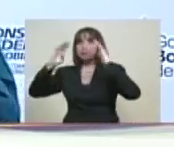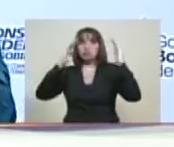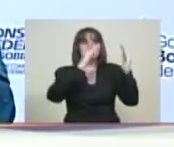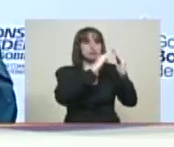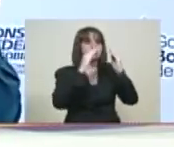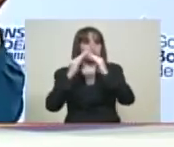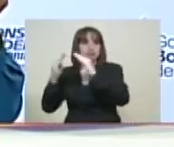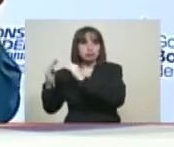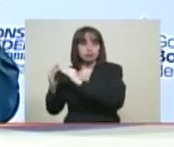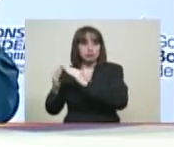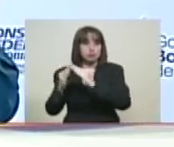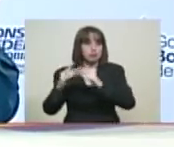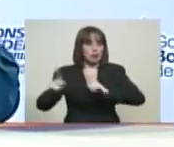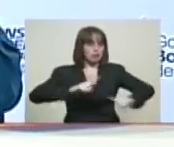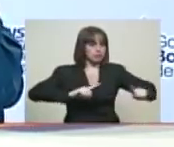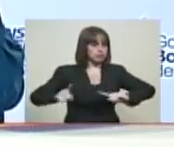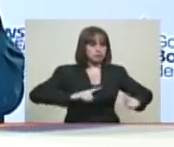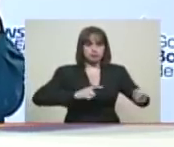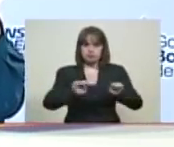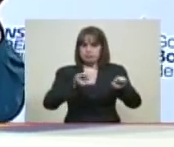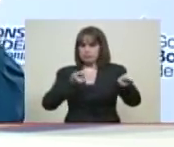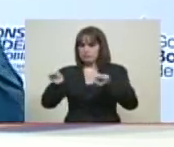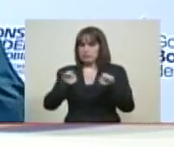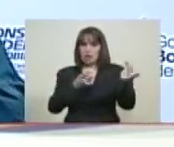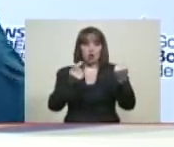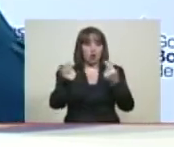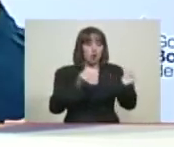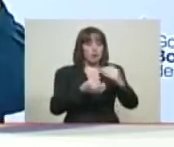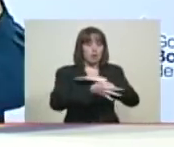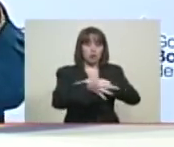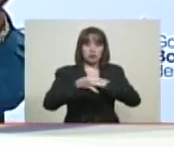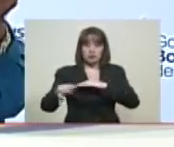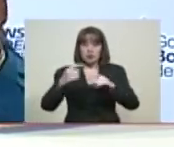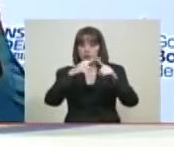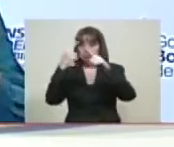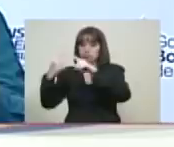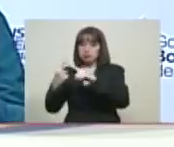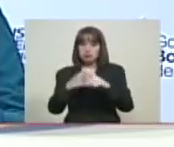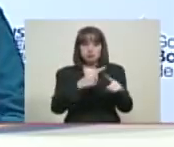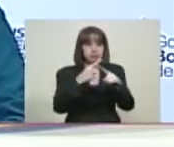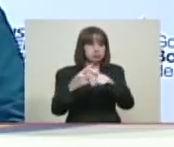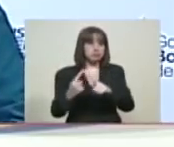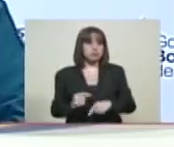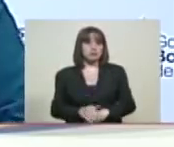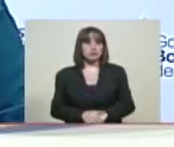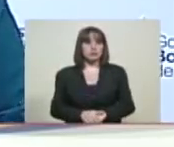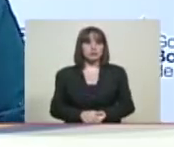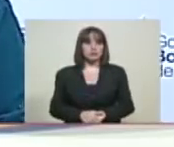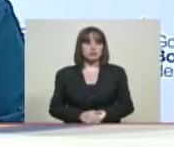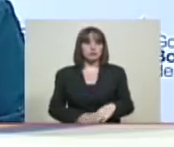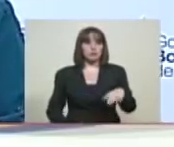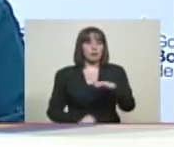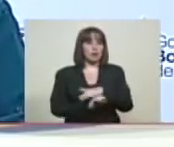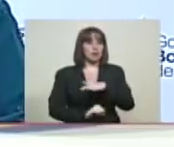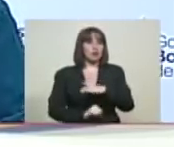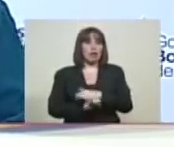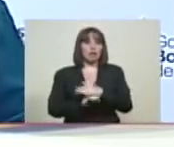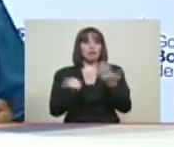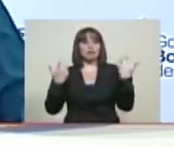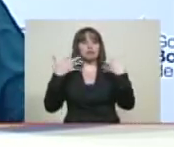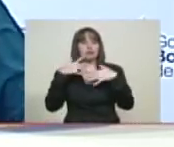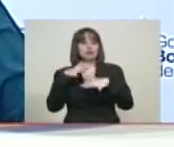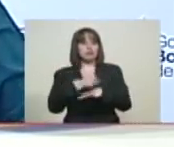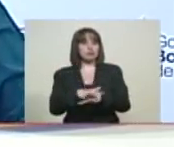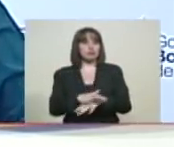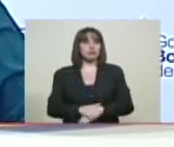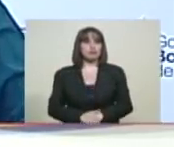articulando la economía municipal identificando la y apoyándola integralmente